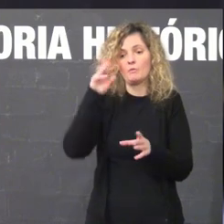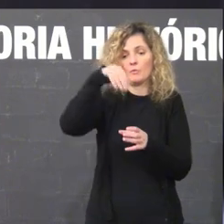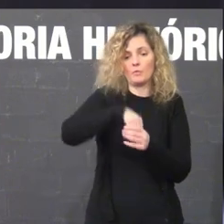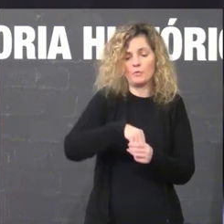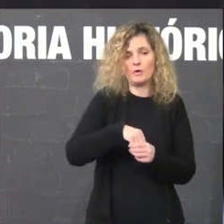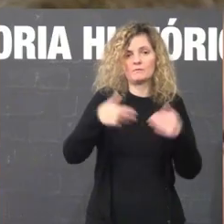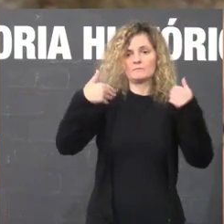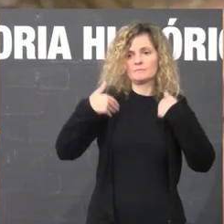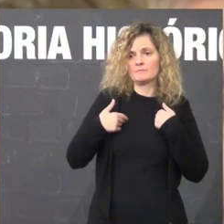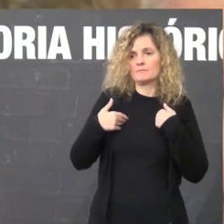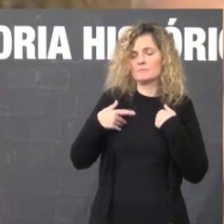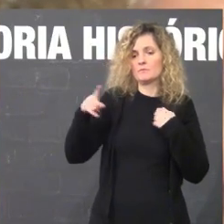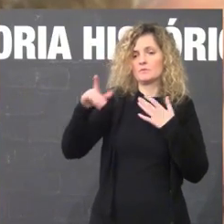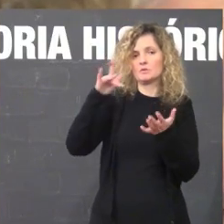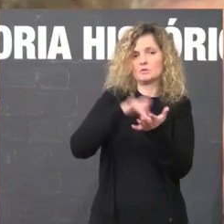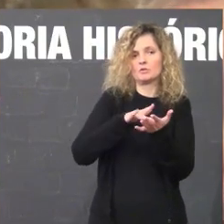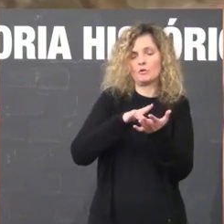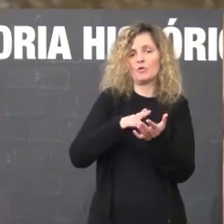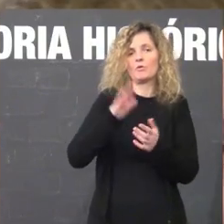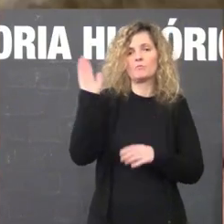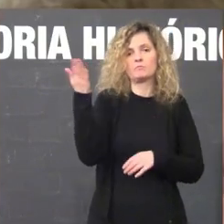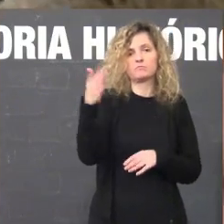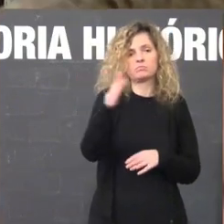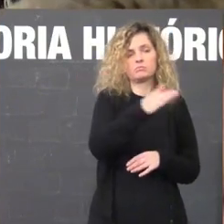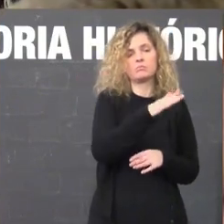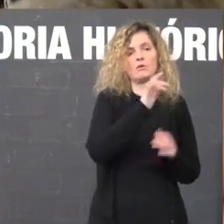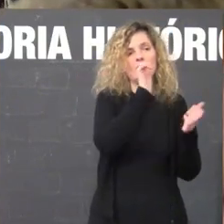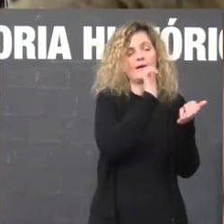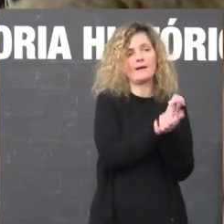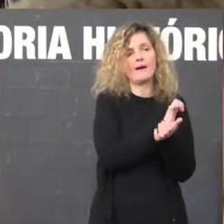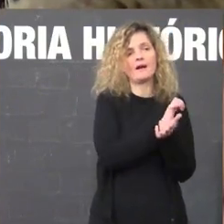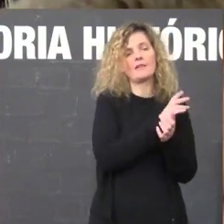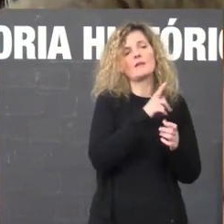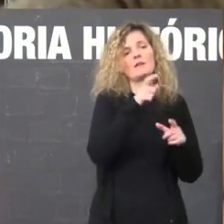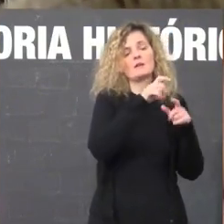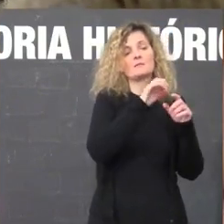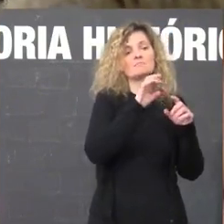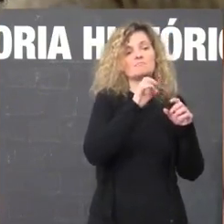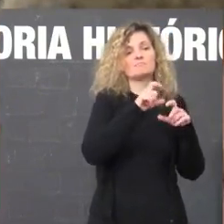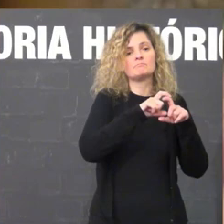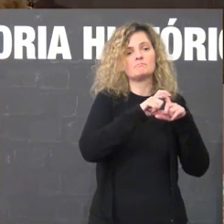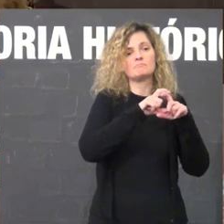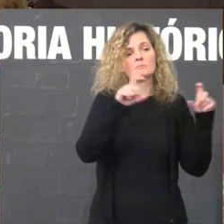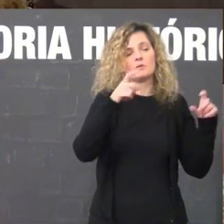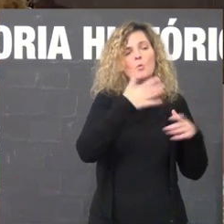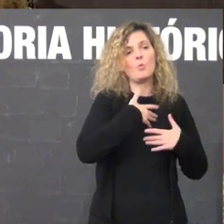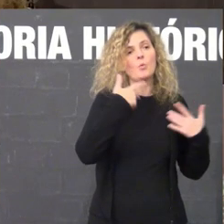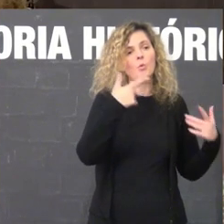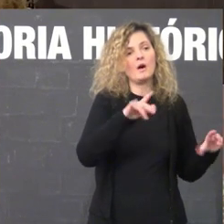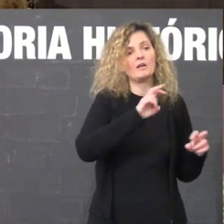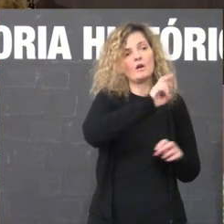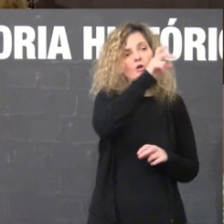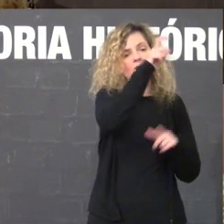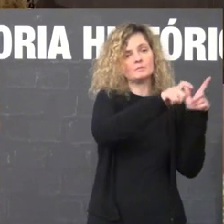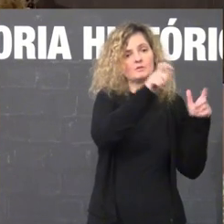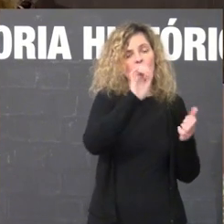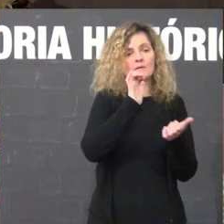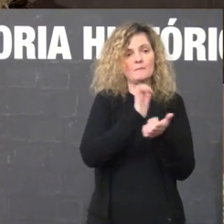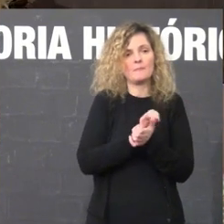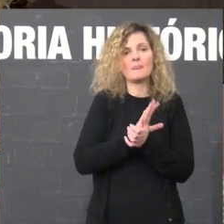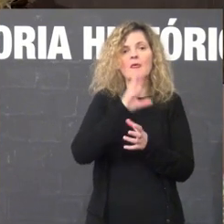los responsables del genocidio Videla murió en la cárcel en una prisión común como como cualquier otro preso